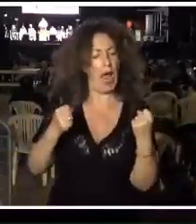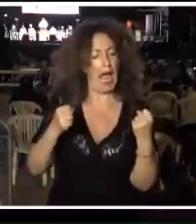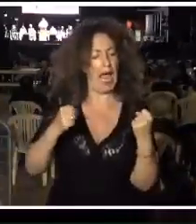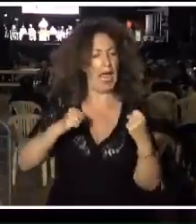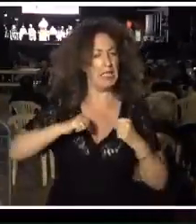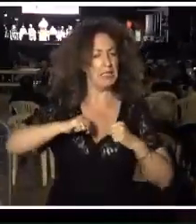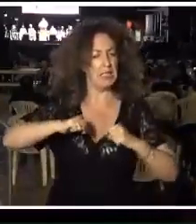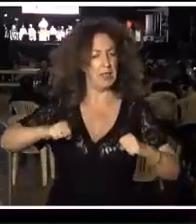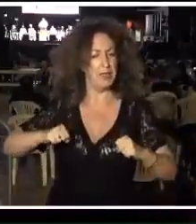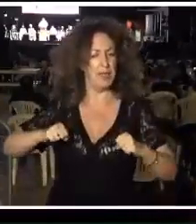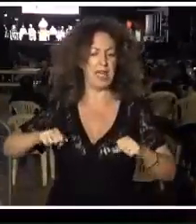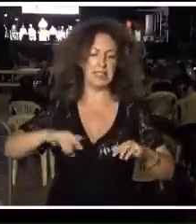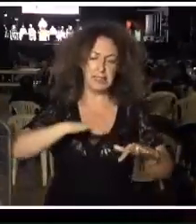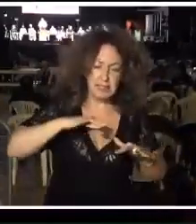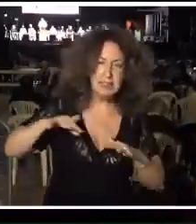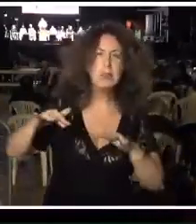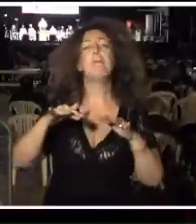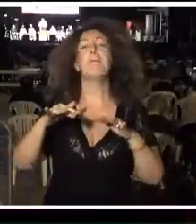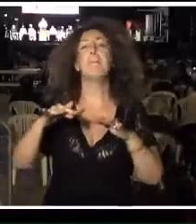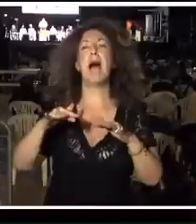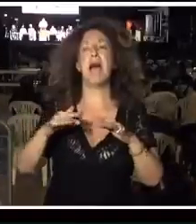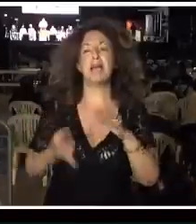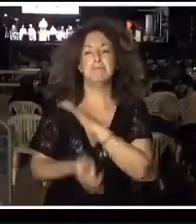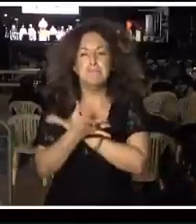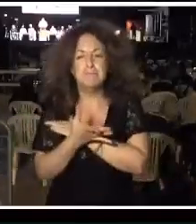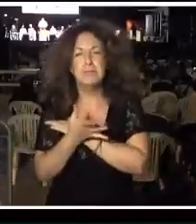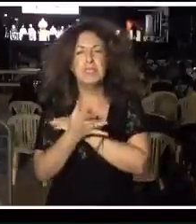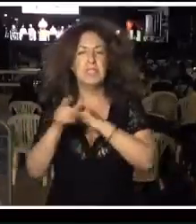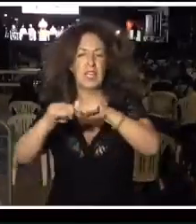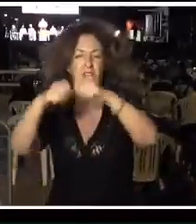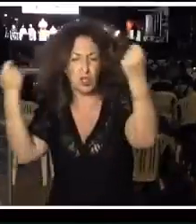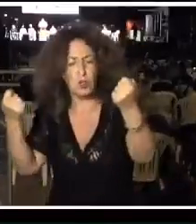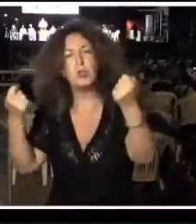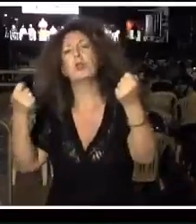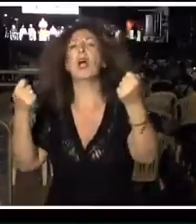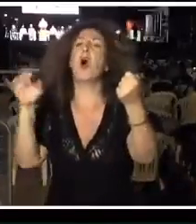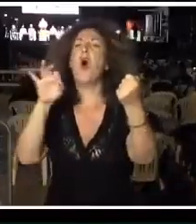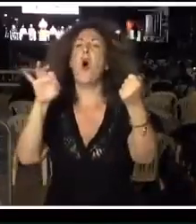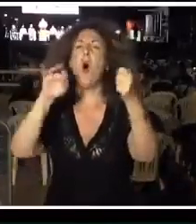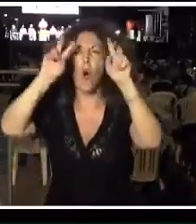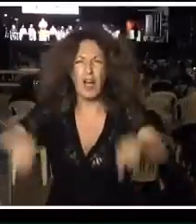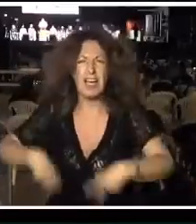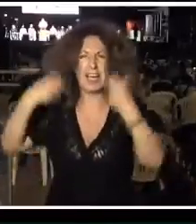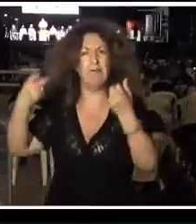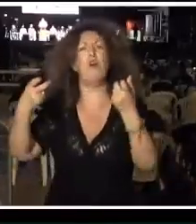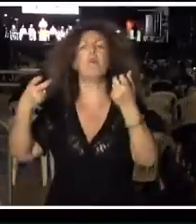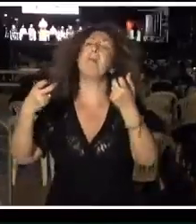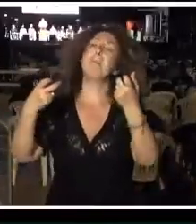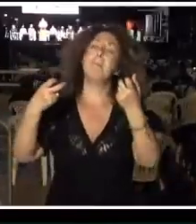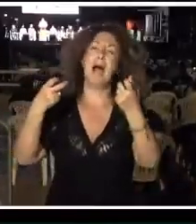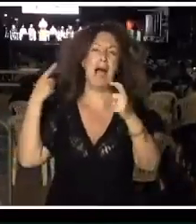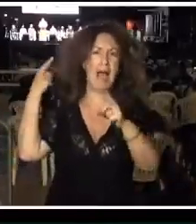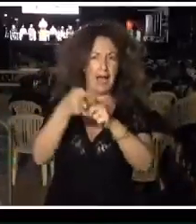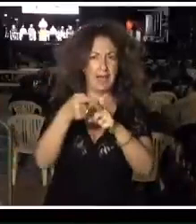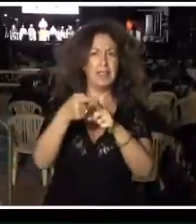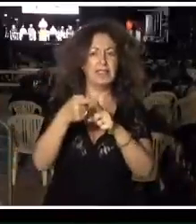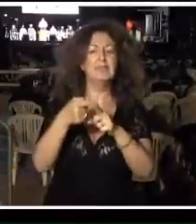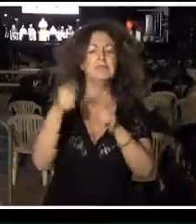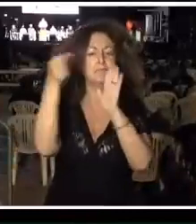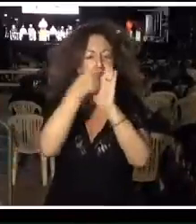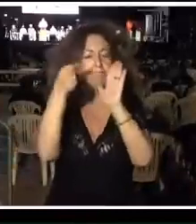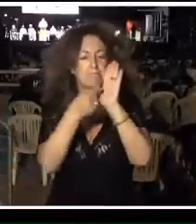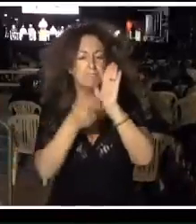programas, tanto con componentes rupturistas como reformistas, siempre que sirvan para poner en marcha